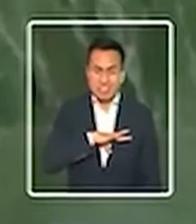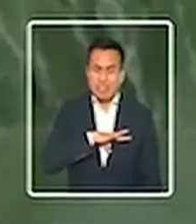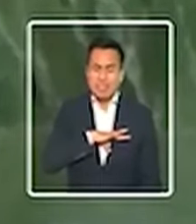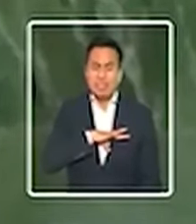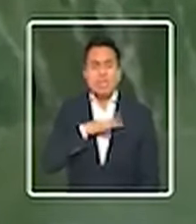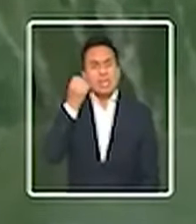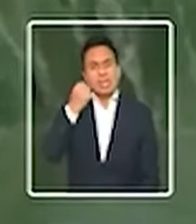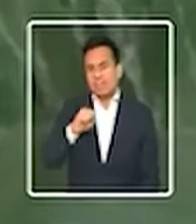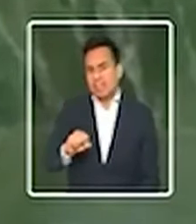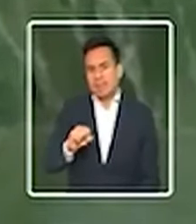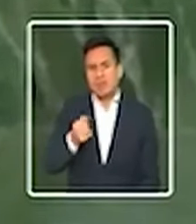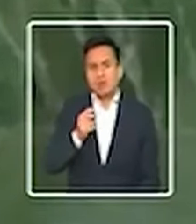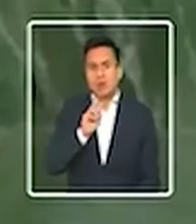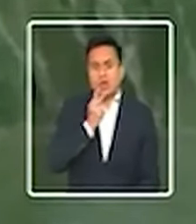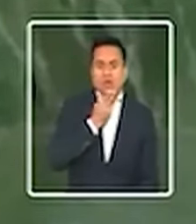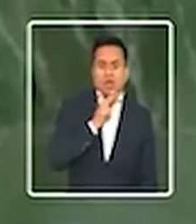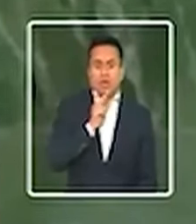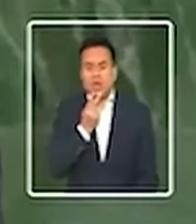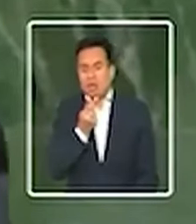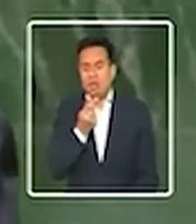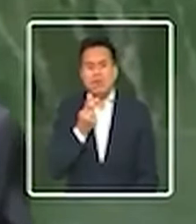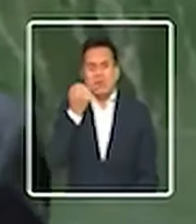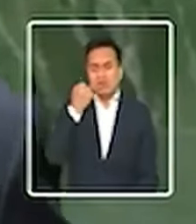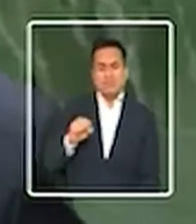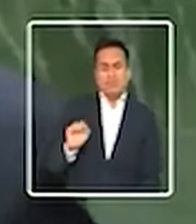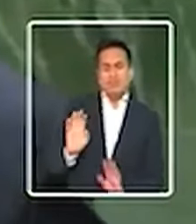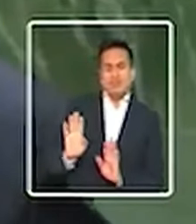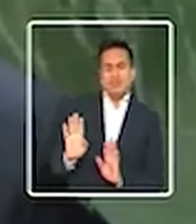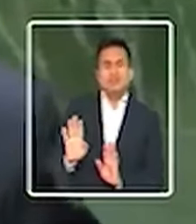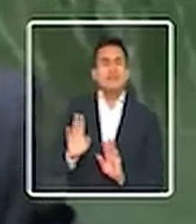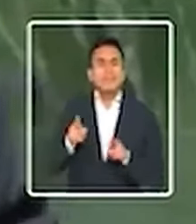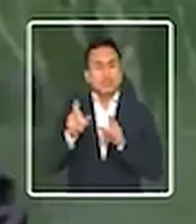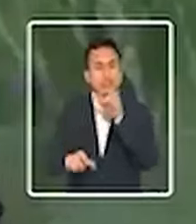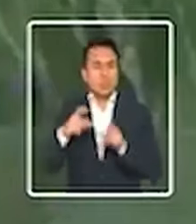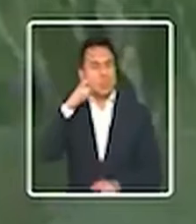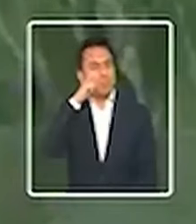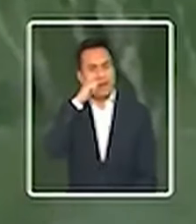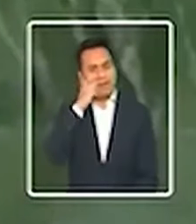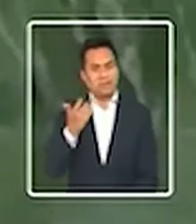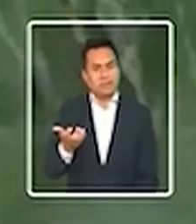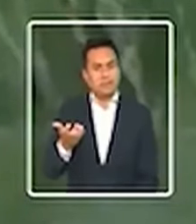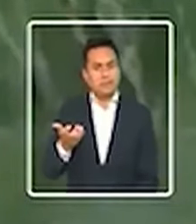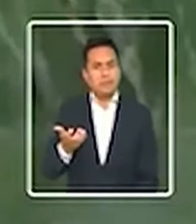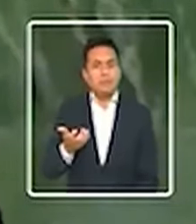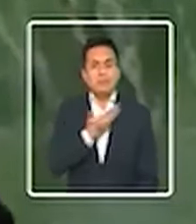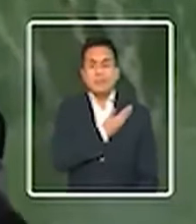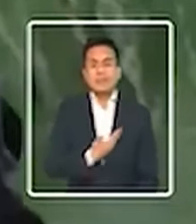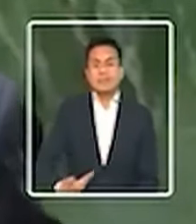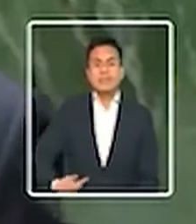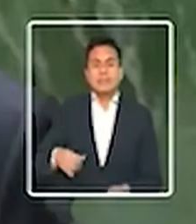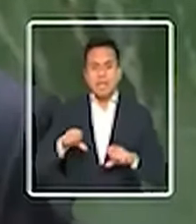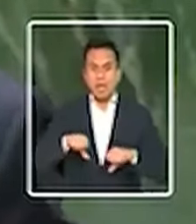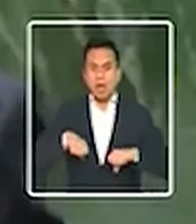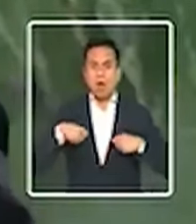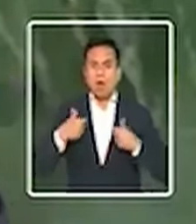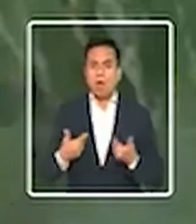nos rebelamos contra el doble estándar en materia de derechos humanos. Como presidente